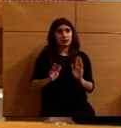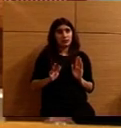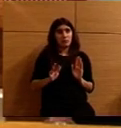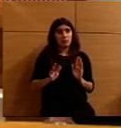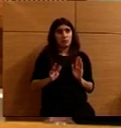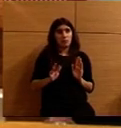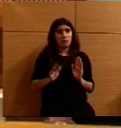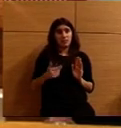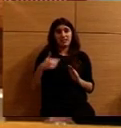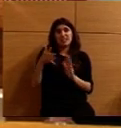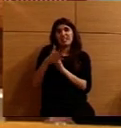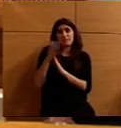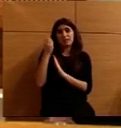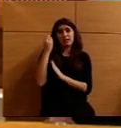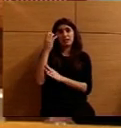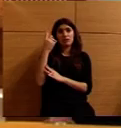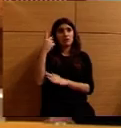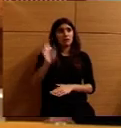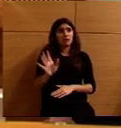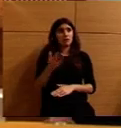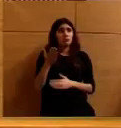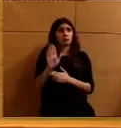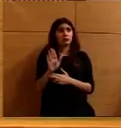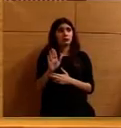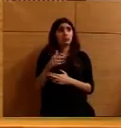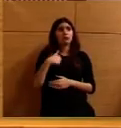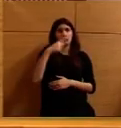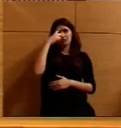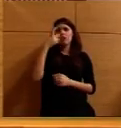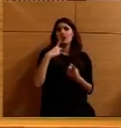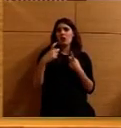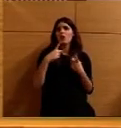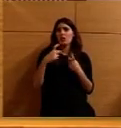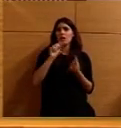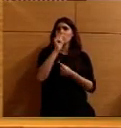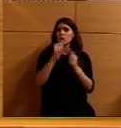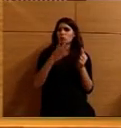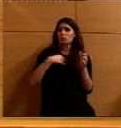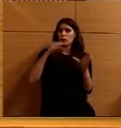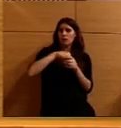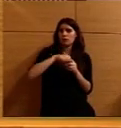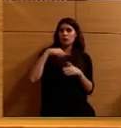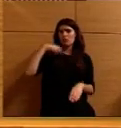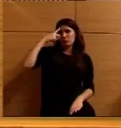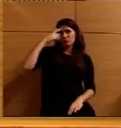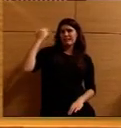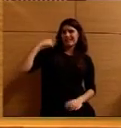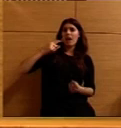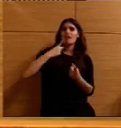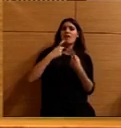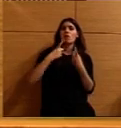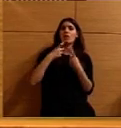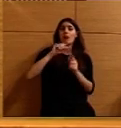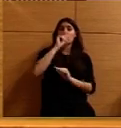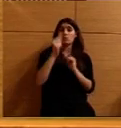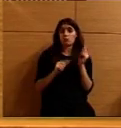Es que no lo quiero exponer porque... ¿La propuesta? Sí. Lo que yo creo que se puede negociar en el presupuesto. Recuerdo que ya se negoció en el presupuesto